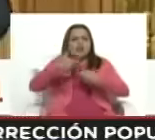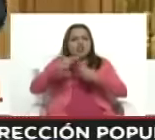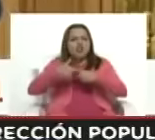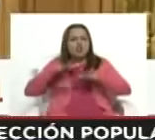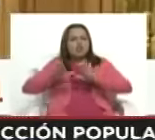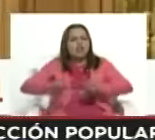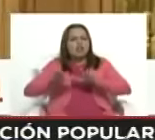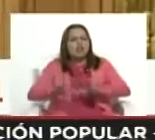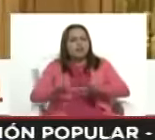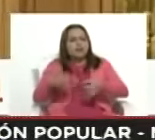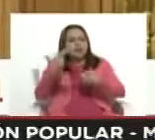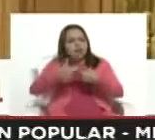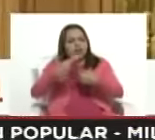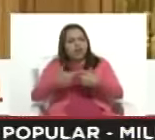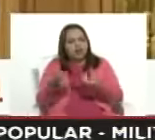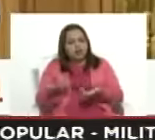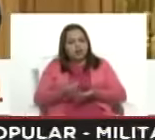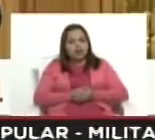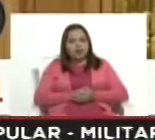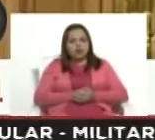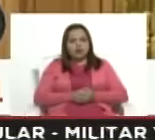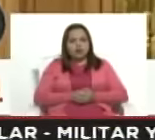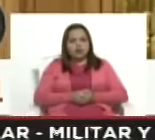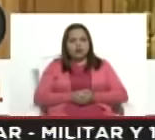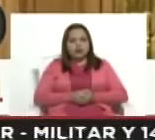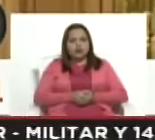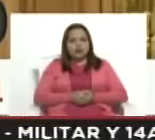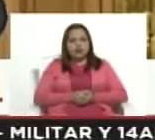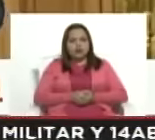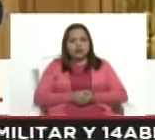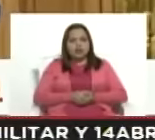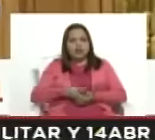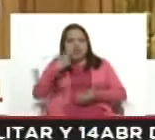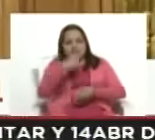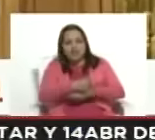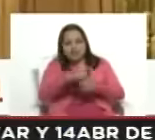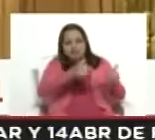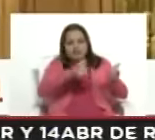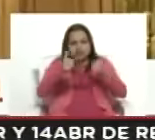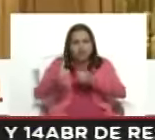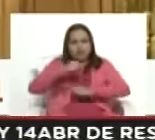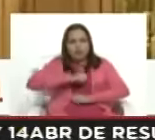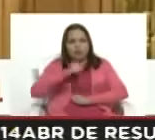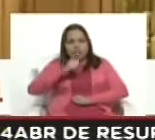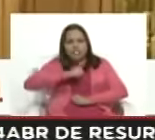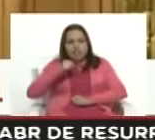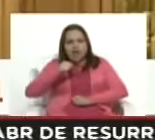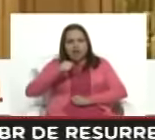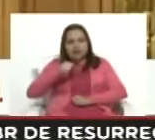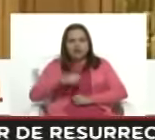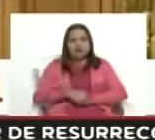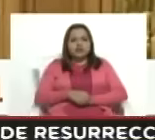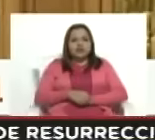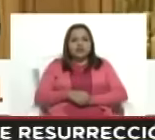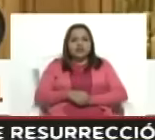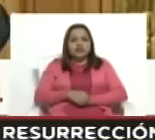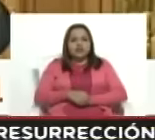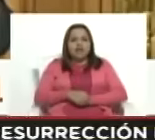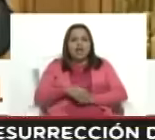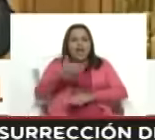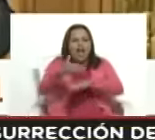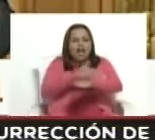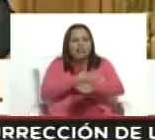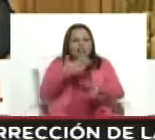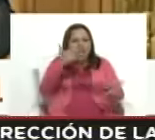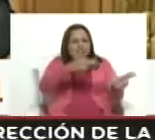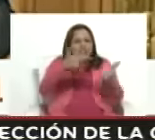Con el paro petrolero. Tuvimos que tomar la policía metropolitana, Simonovic, el asesino Simonovic, cobarde